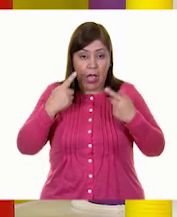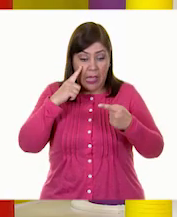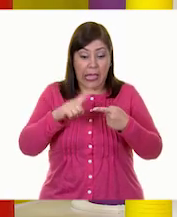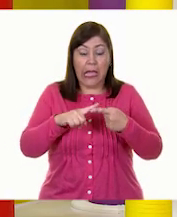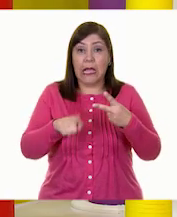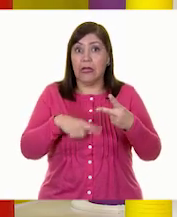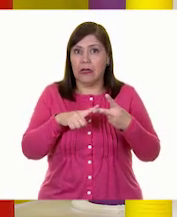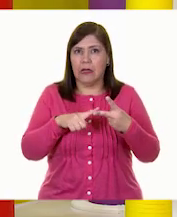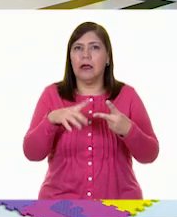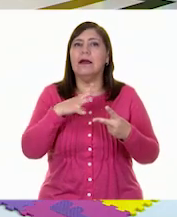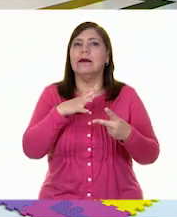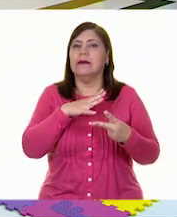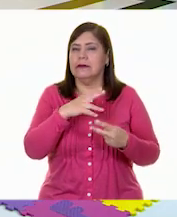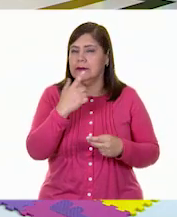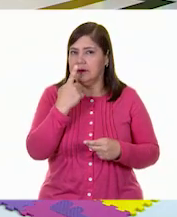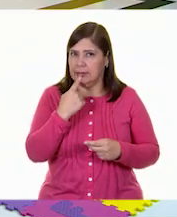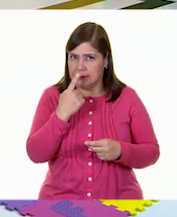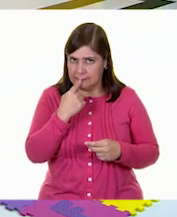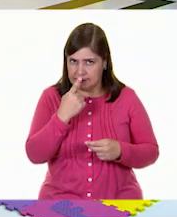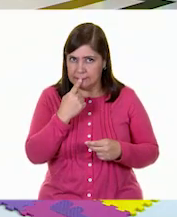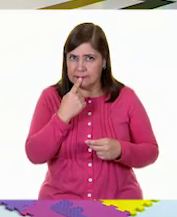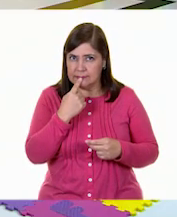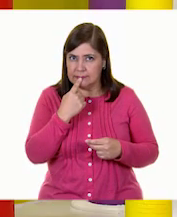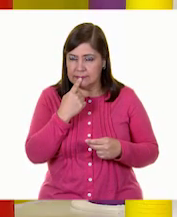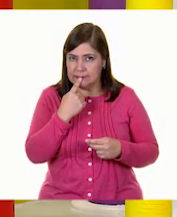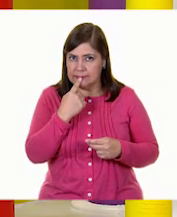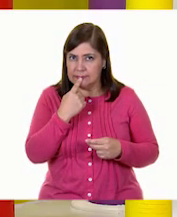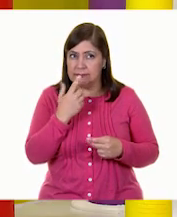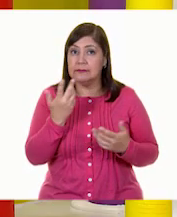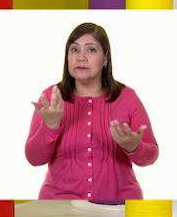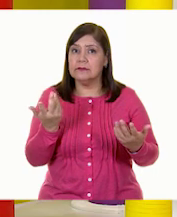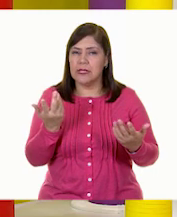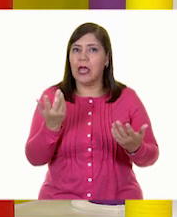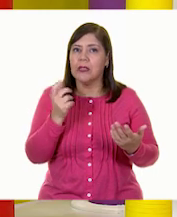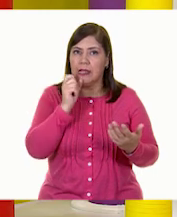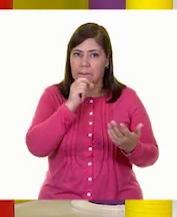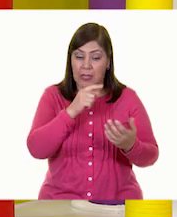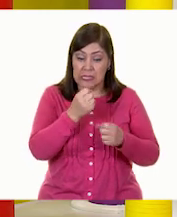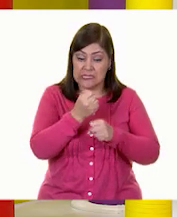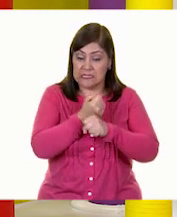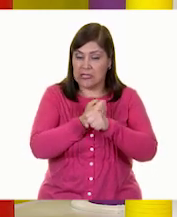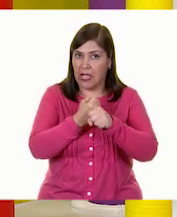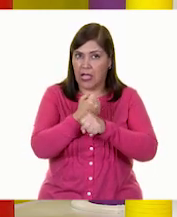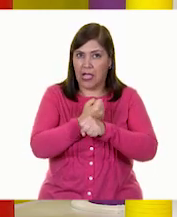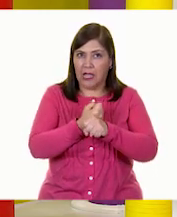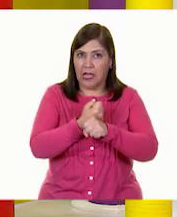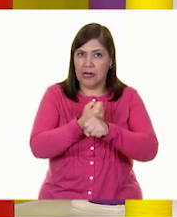roja, ¿no? Sí, y la verdad es que la sangre